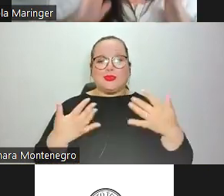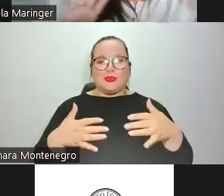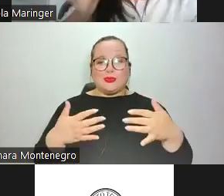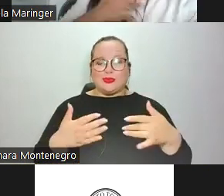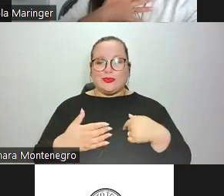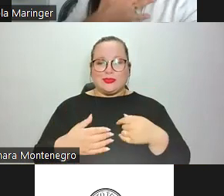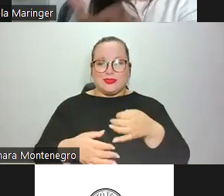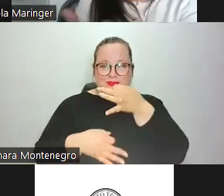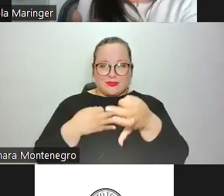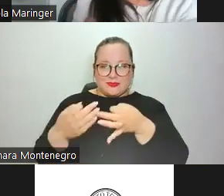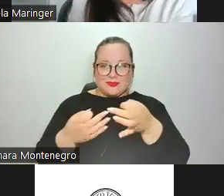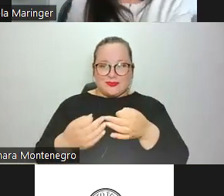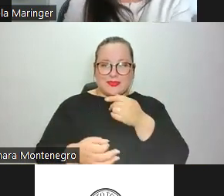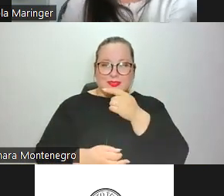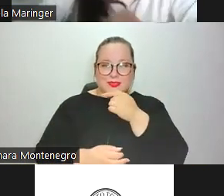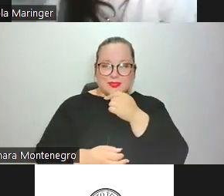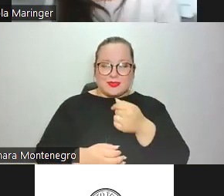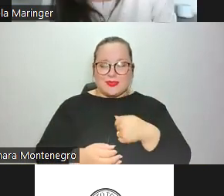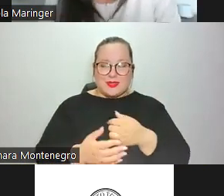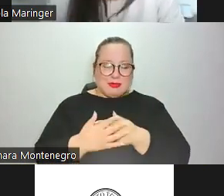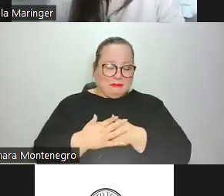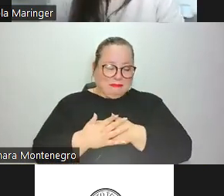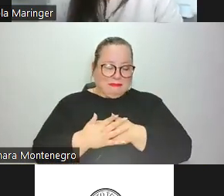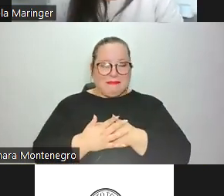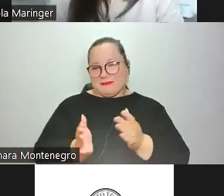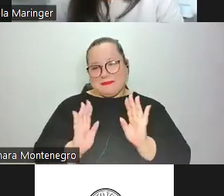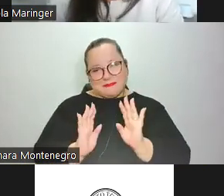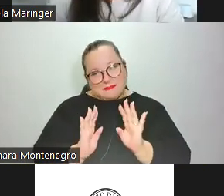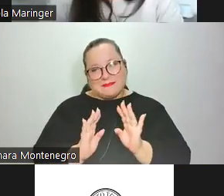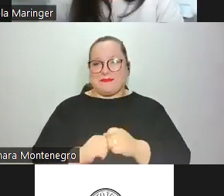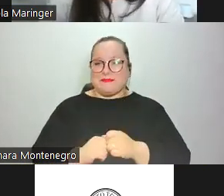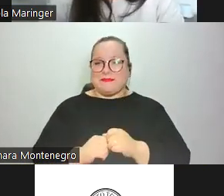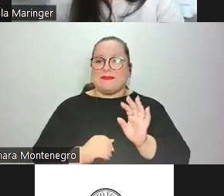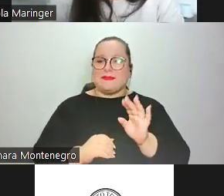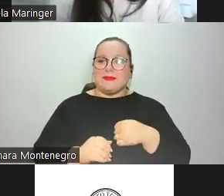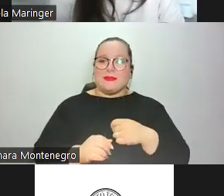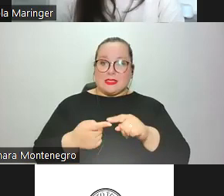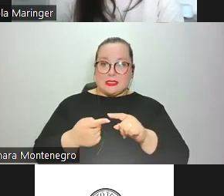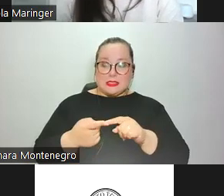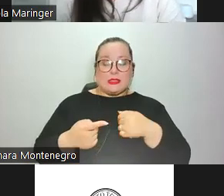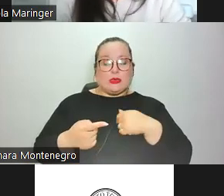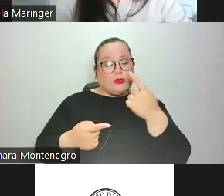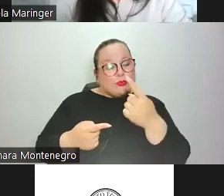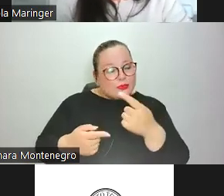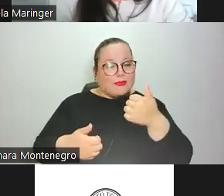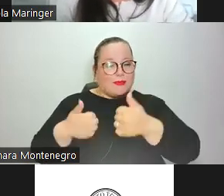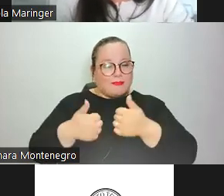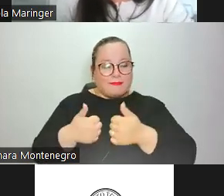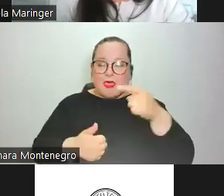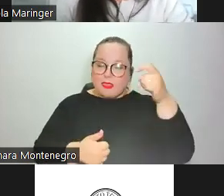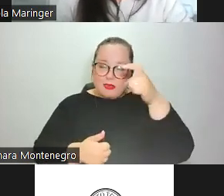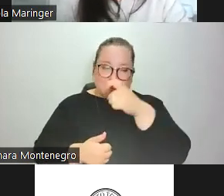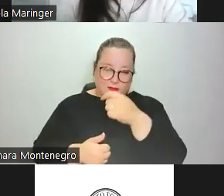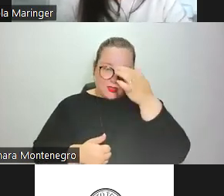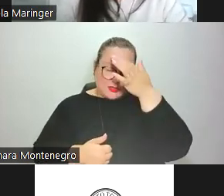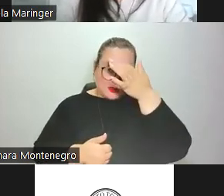abrir toda mi intimidad respecto. No, miren, hay una competencia que es sumamente compleja y